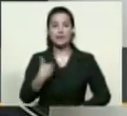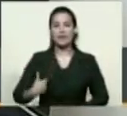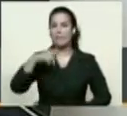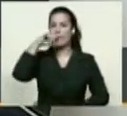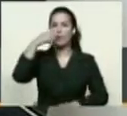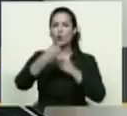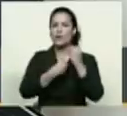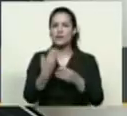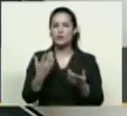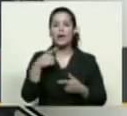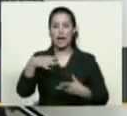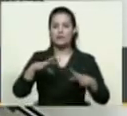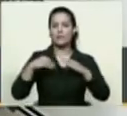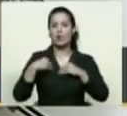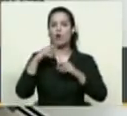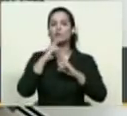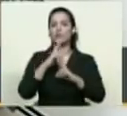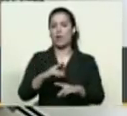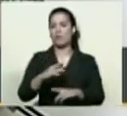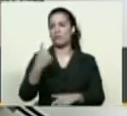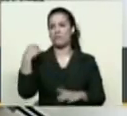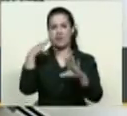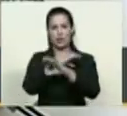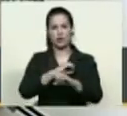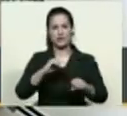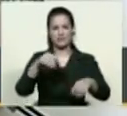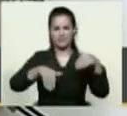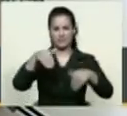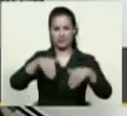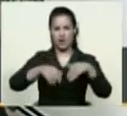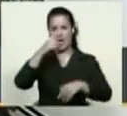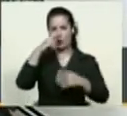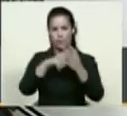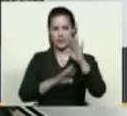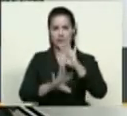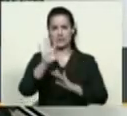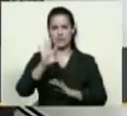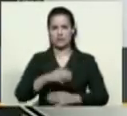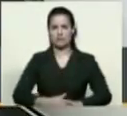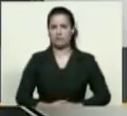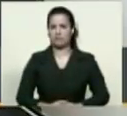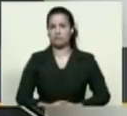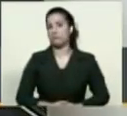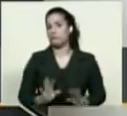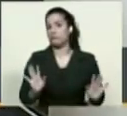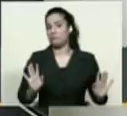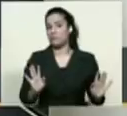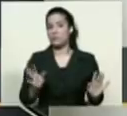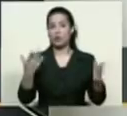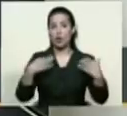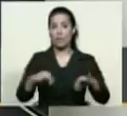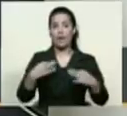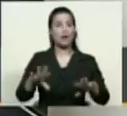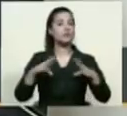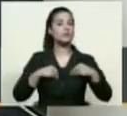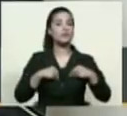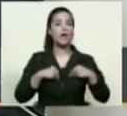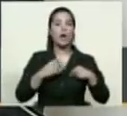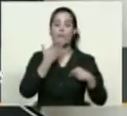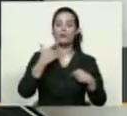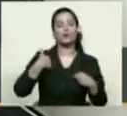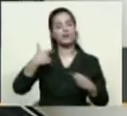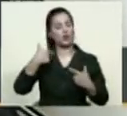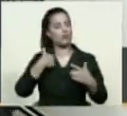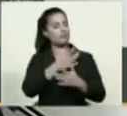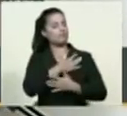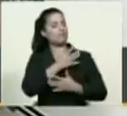el resultado la noche de la elección parlamentaria del año 2015. Es muy fácil dártelas de demócrata, ponerte una corbata